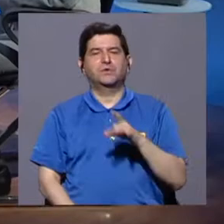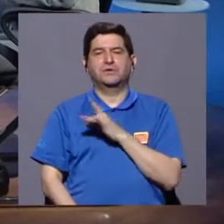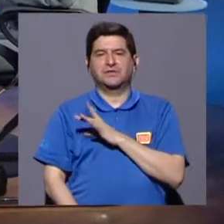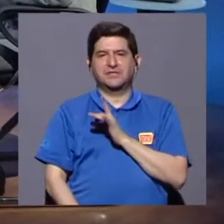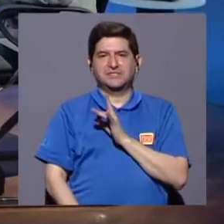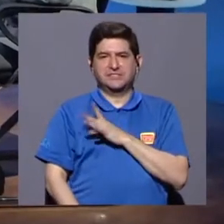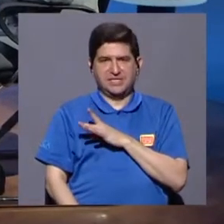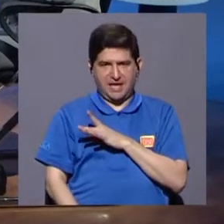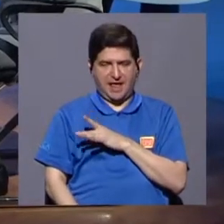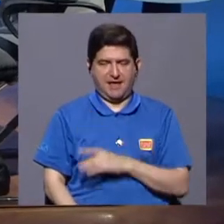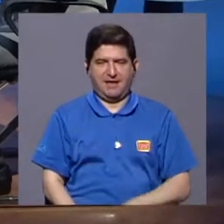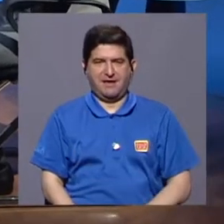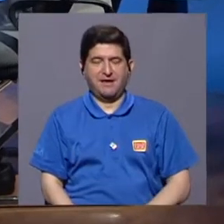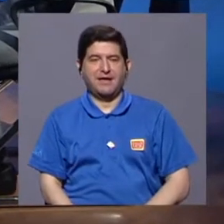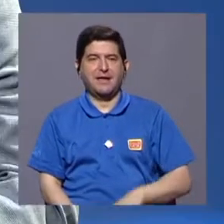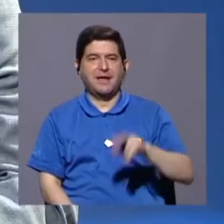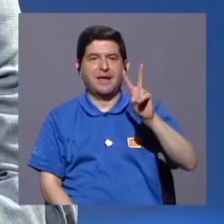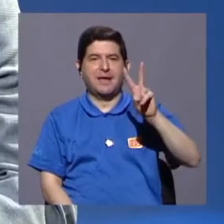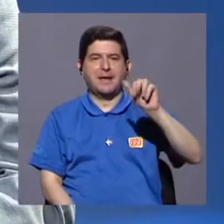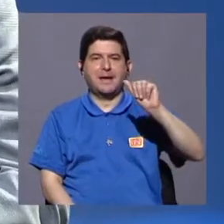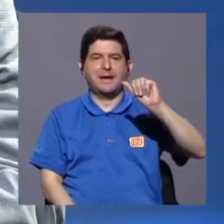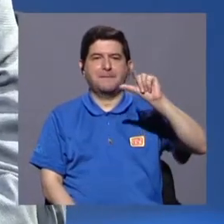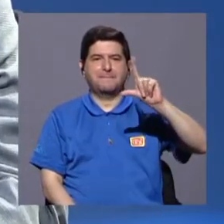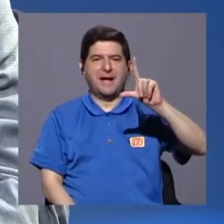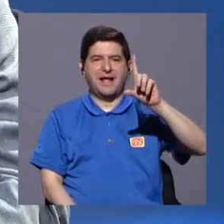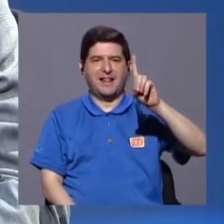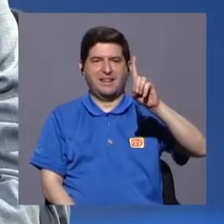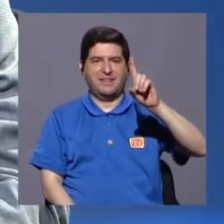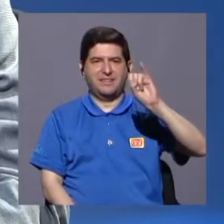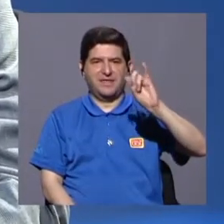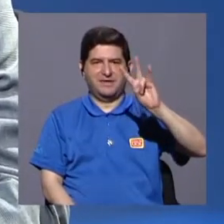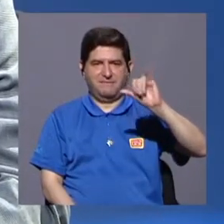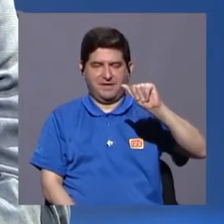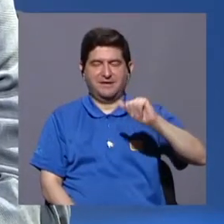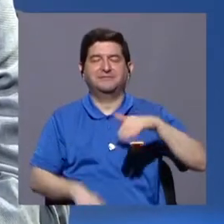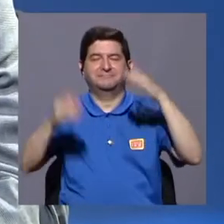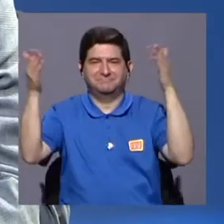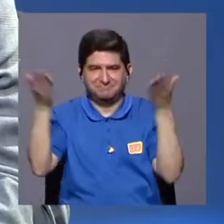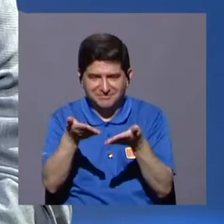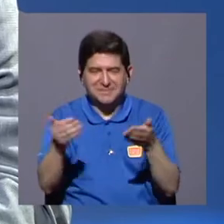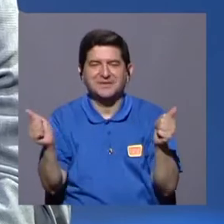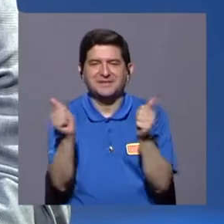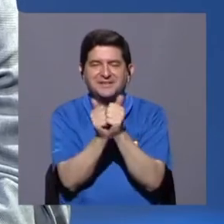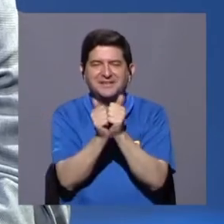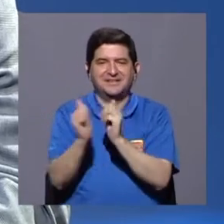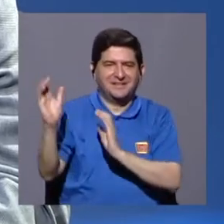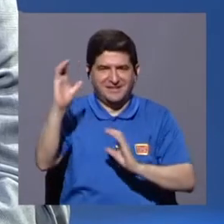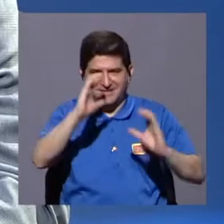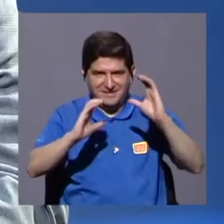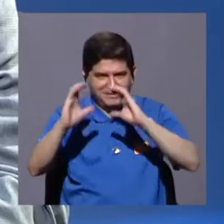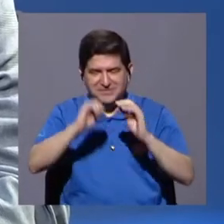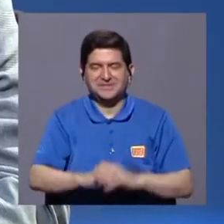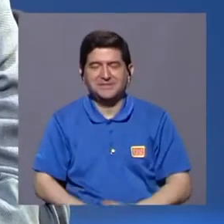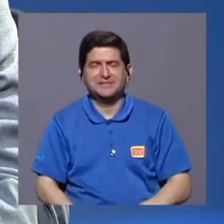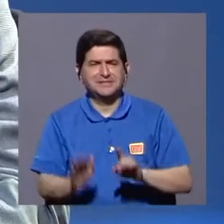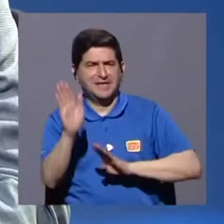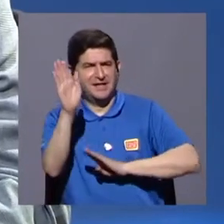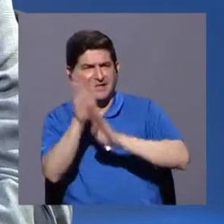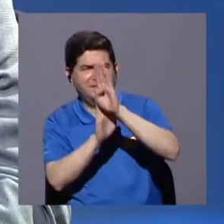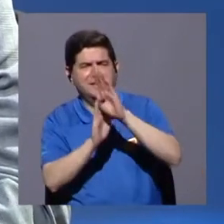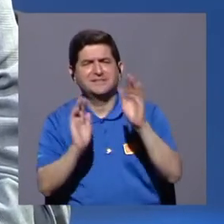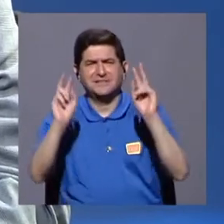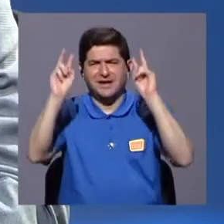en valdivia bienvenidas al área a conciencia agradecemos mucho que nos acompañe para desarrollar un tema